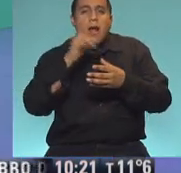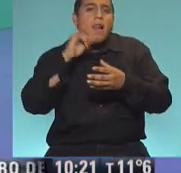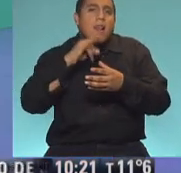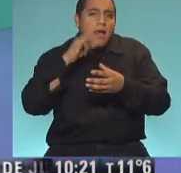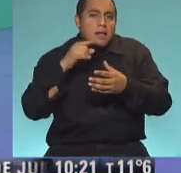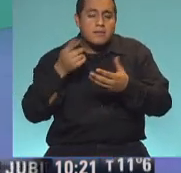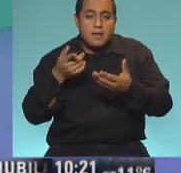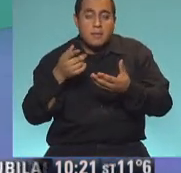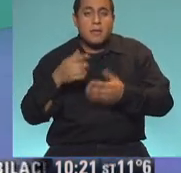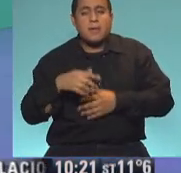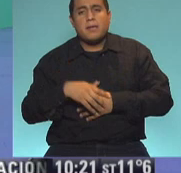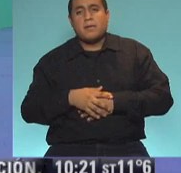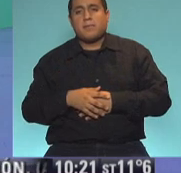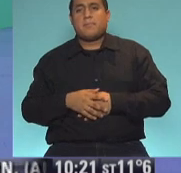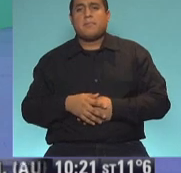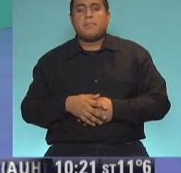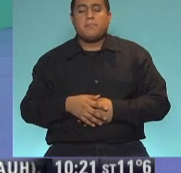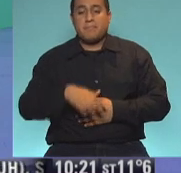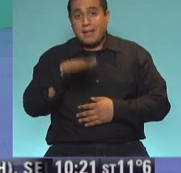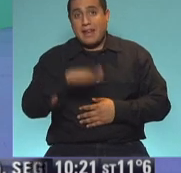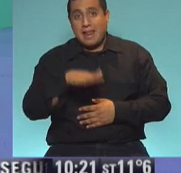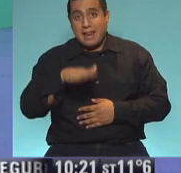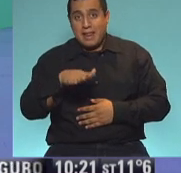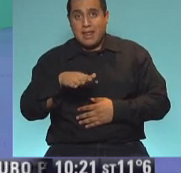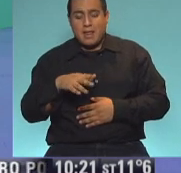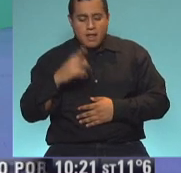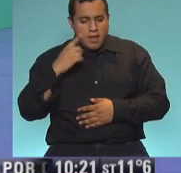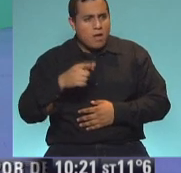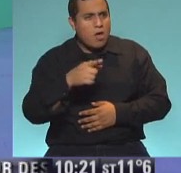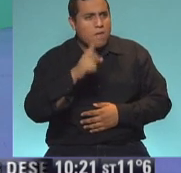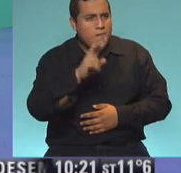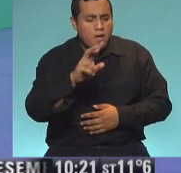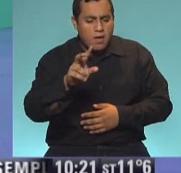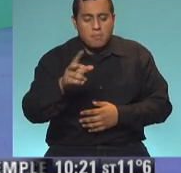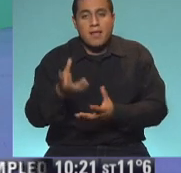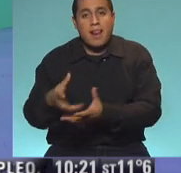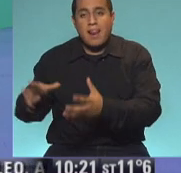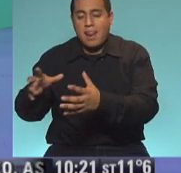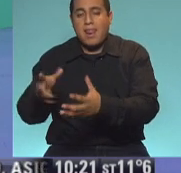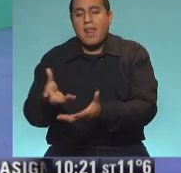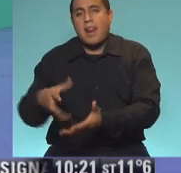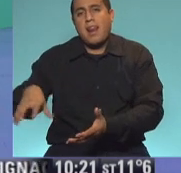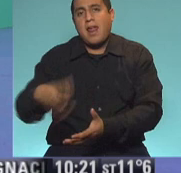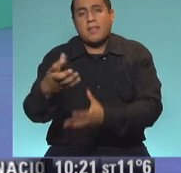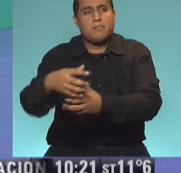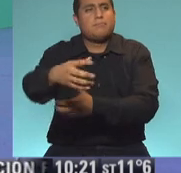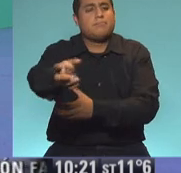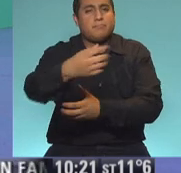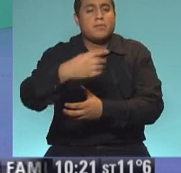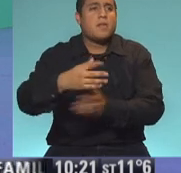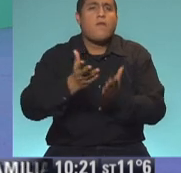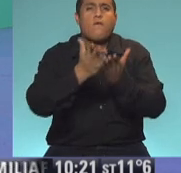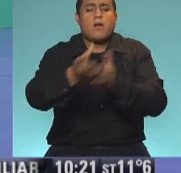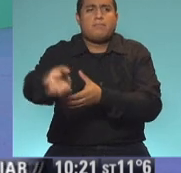El chiquilín mete todo lo que ve en una lata vacía que está por ahí, en la arena. El velero, la